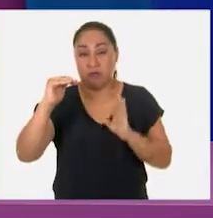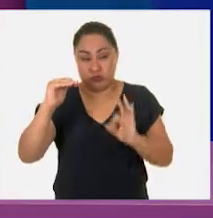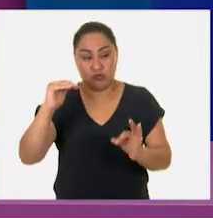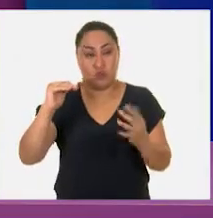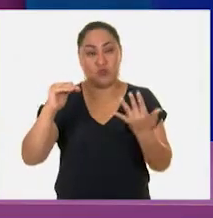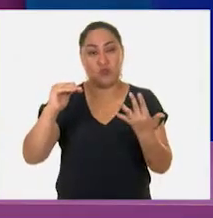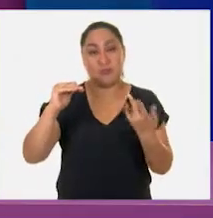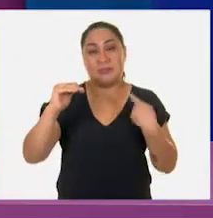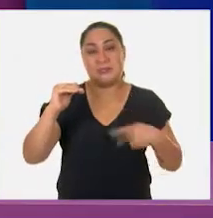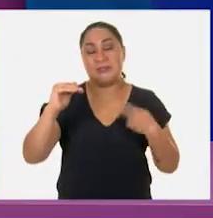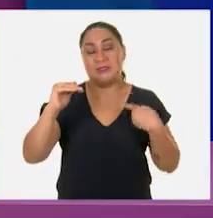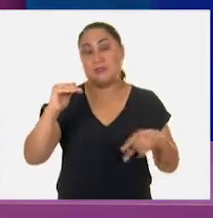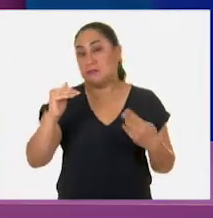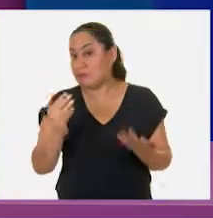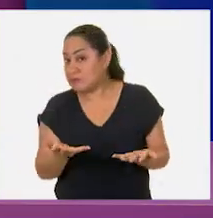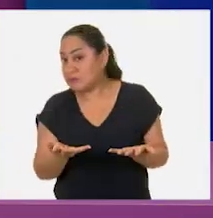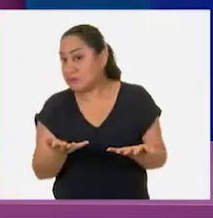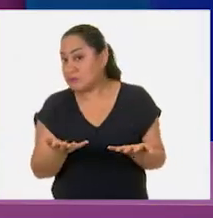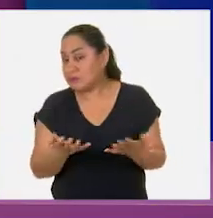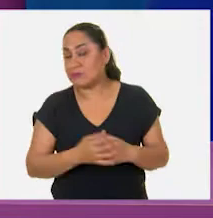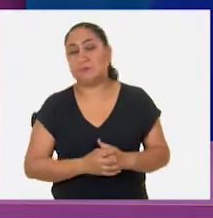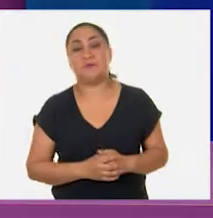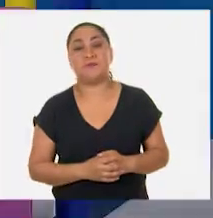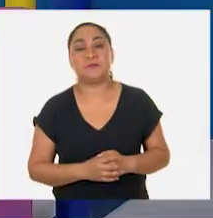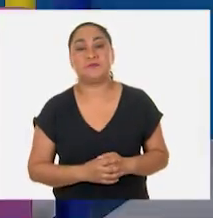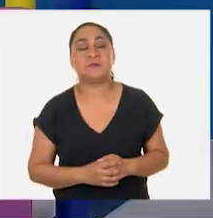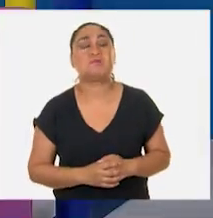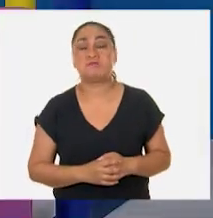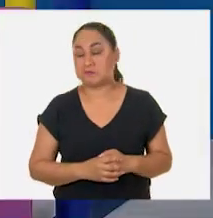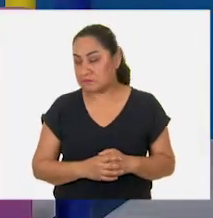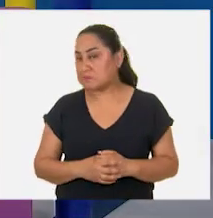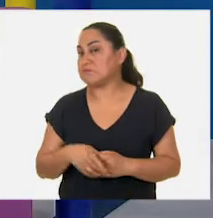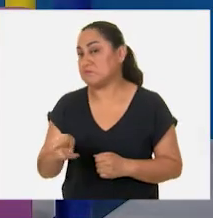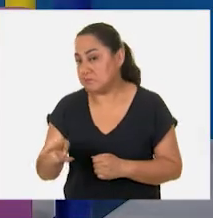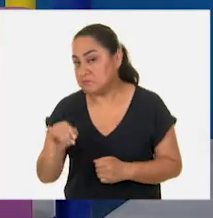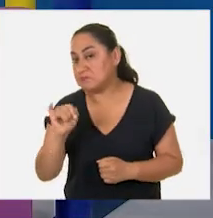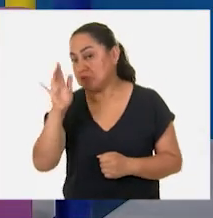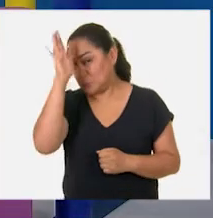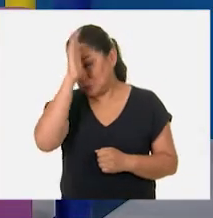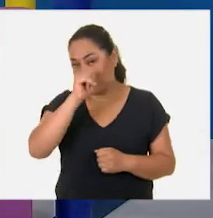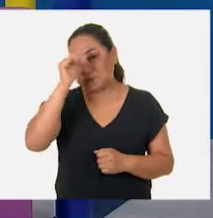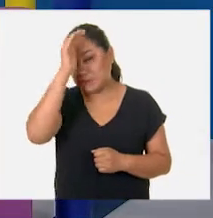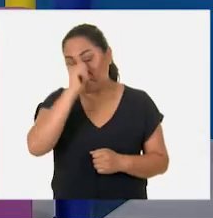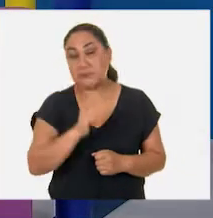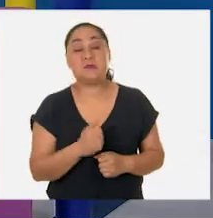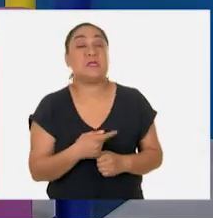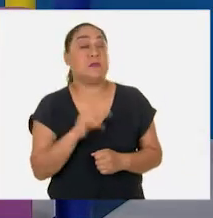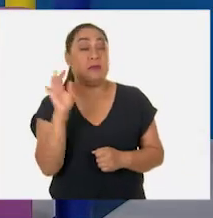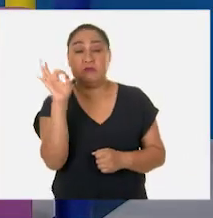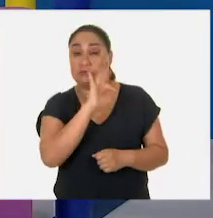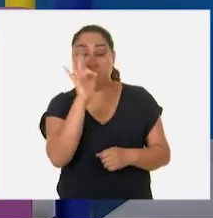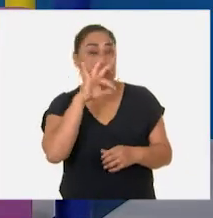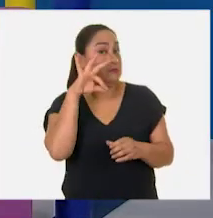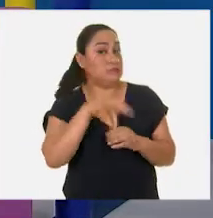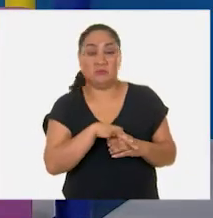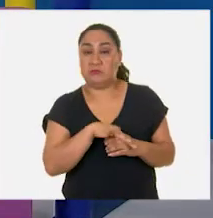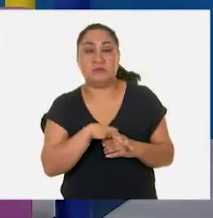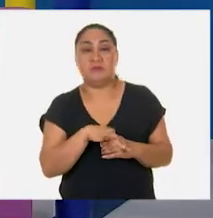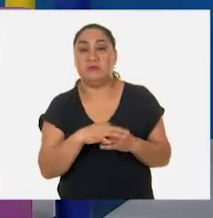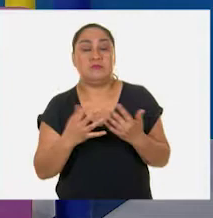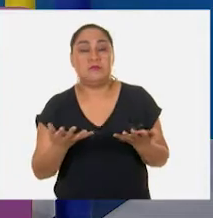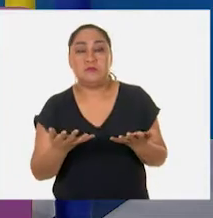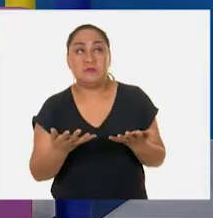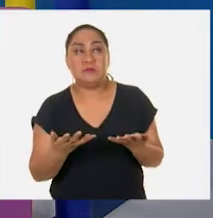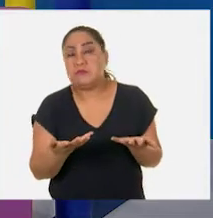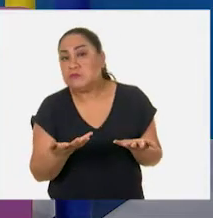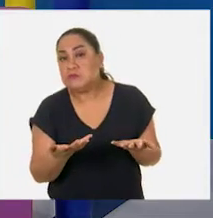de las personas que participaron. Estoy de acuerdo, pero si no se vota, maestra, pues ¿hay alguna